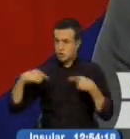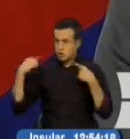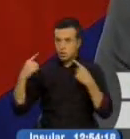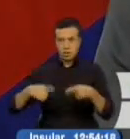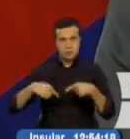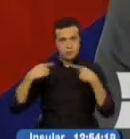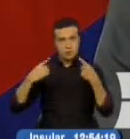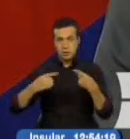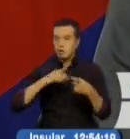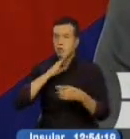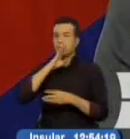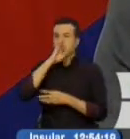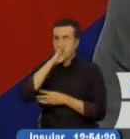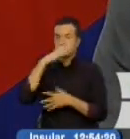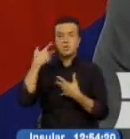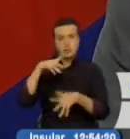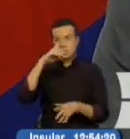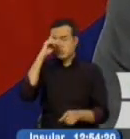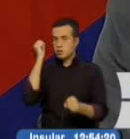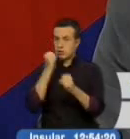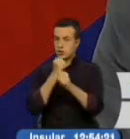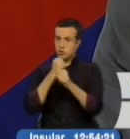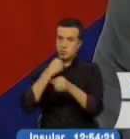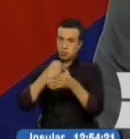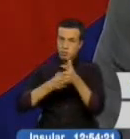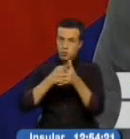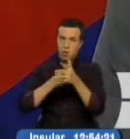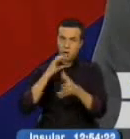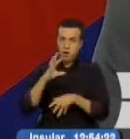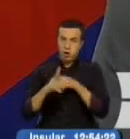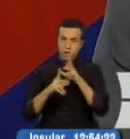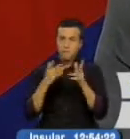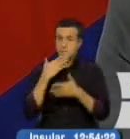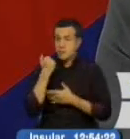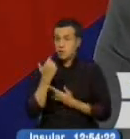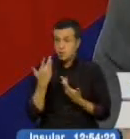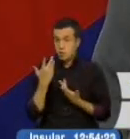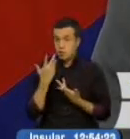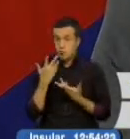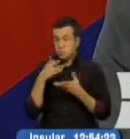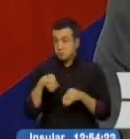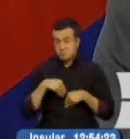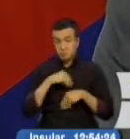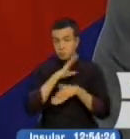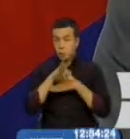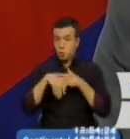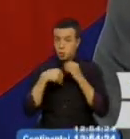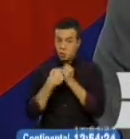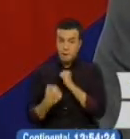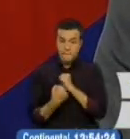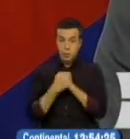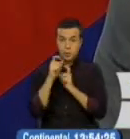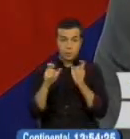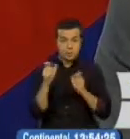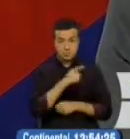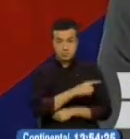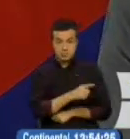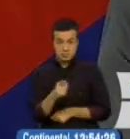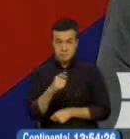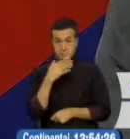día están ya trabajando en esta lucha contra la corrupción. Qué mejor también recibir todo este aporte ciudadano